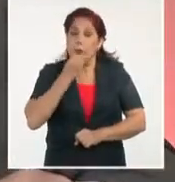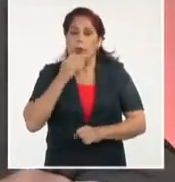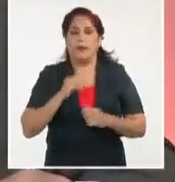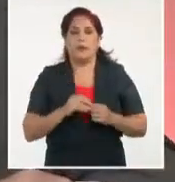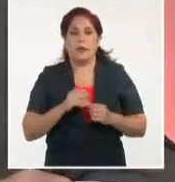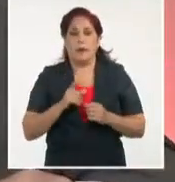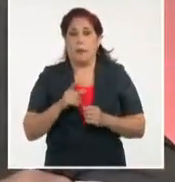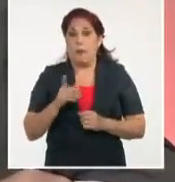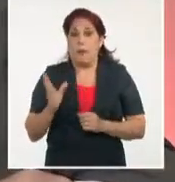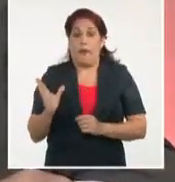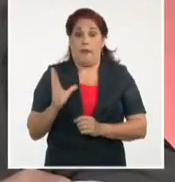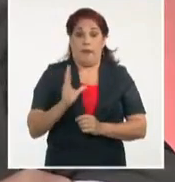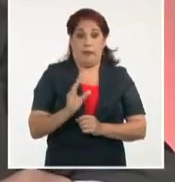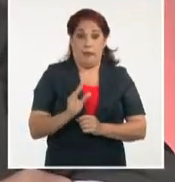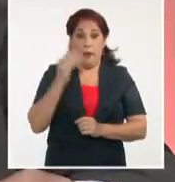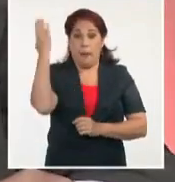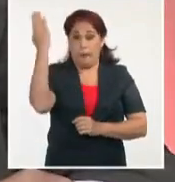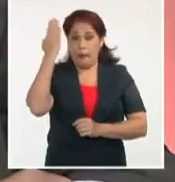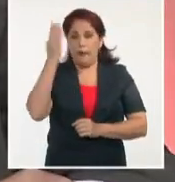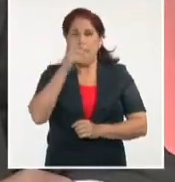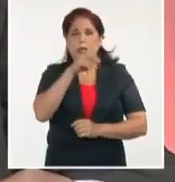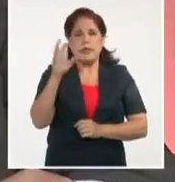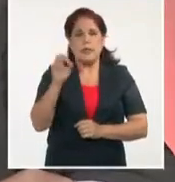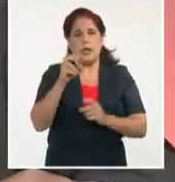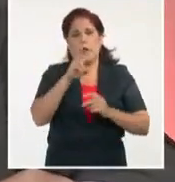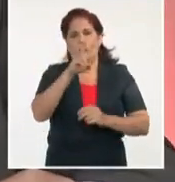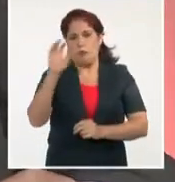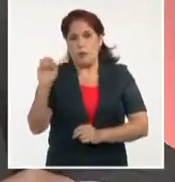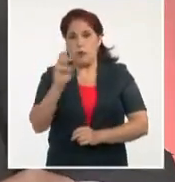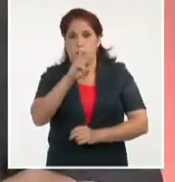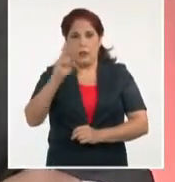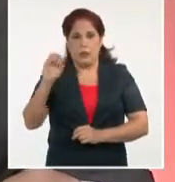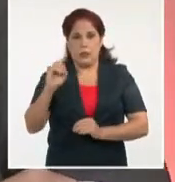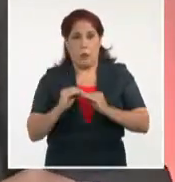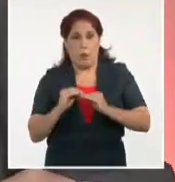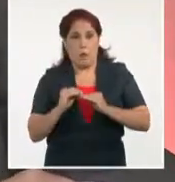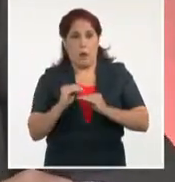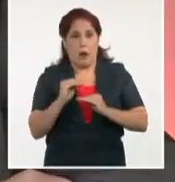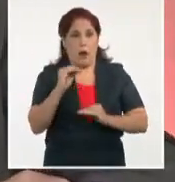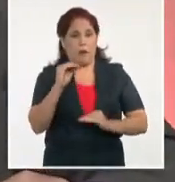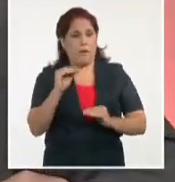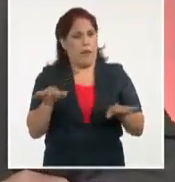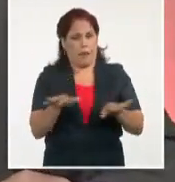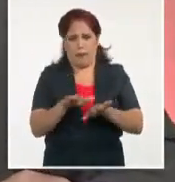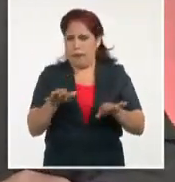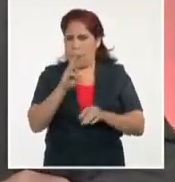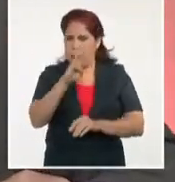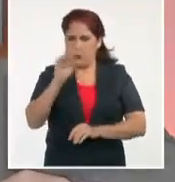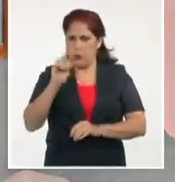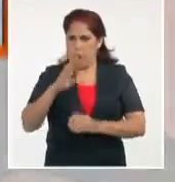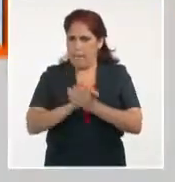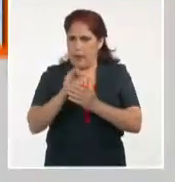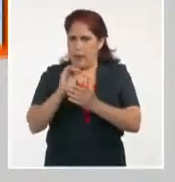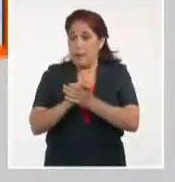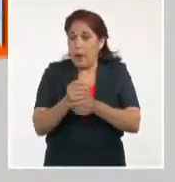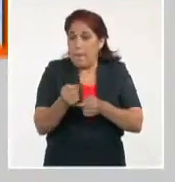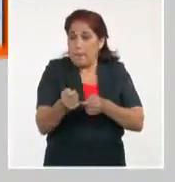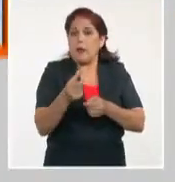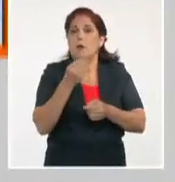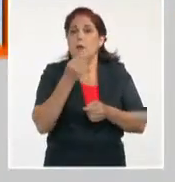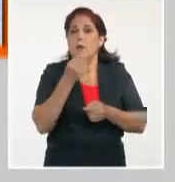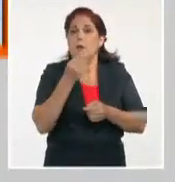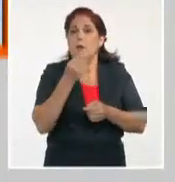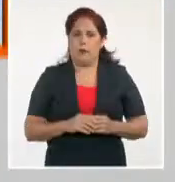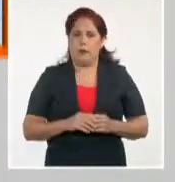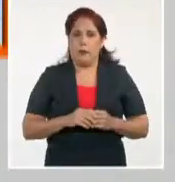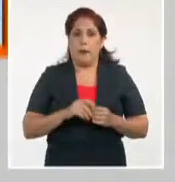anunciaron, fíjense la corriente, 100, 200, 300 y 400. No sobrepasó en ningún lugar los 400 milímetros, pero estuvo muy próximo. Porque en Pedro